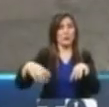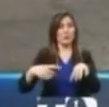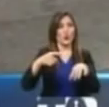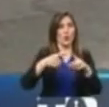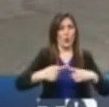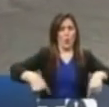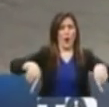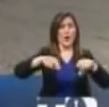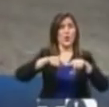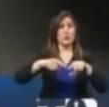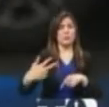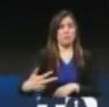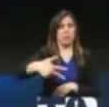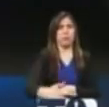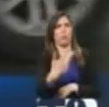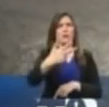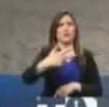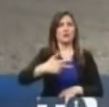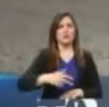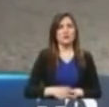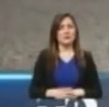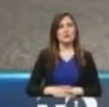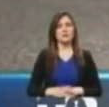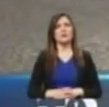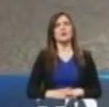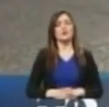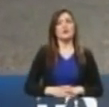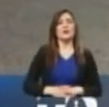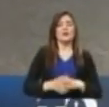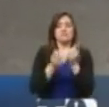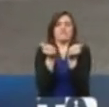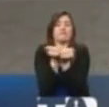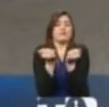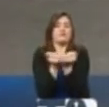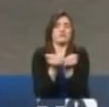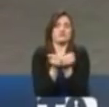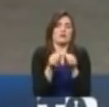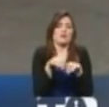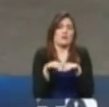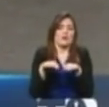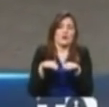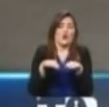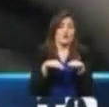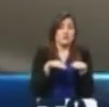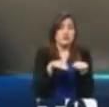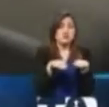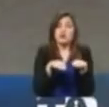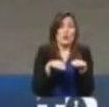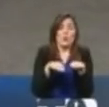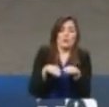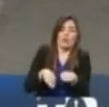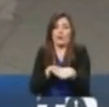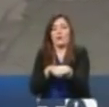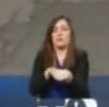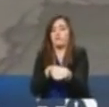en esa calle Japón. Pero eso también dificulta porque la vía se hace mucho más estrecha y el tráfico comienza a generarse aquí en